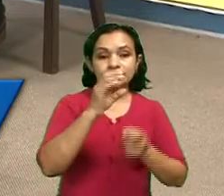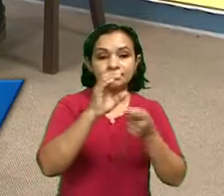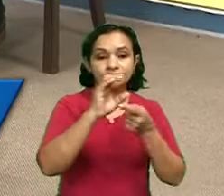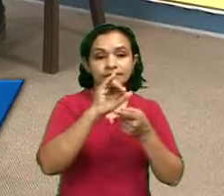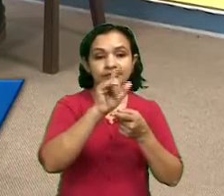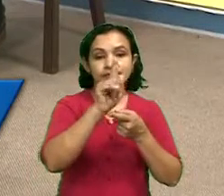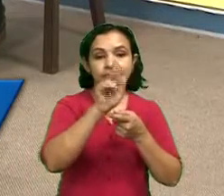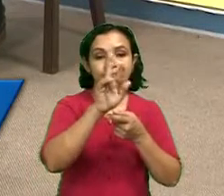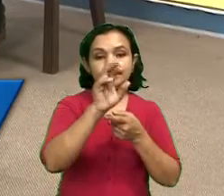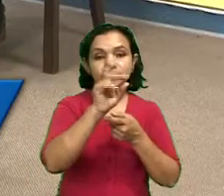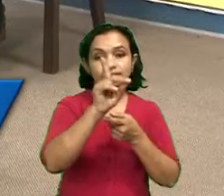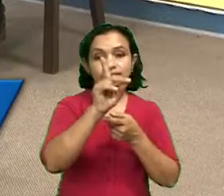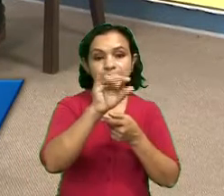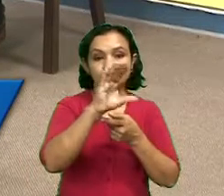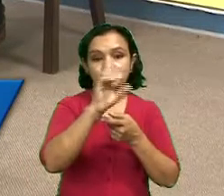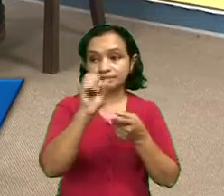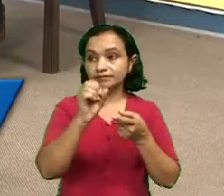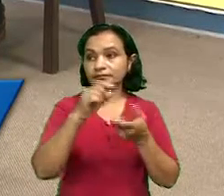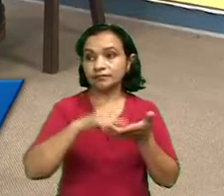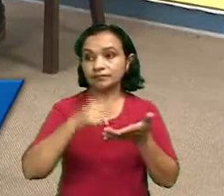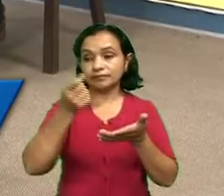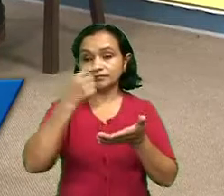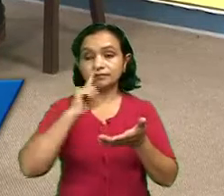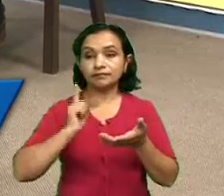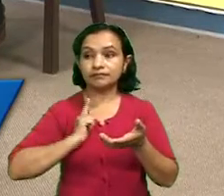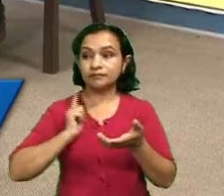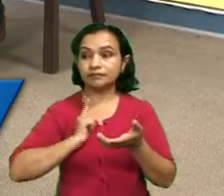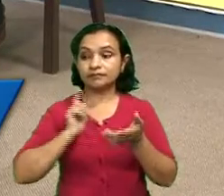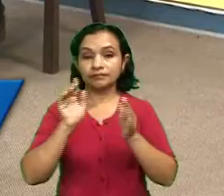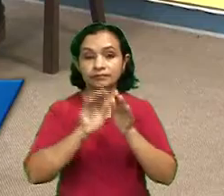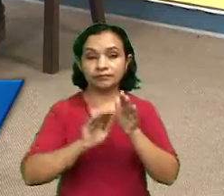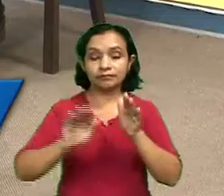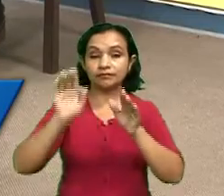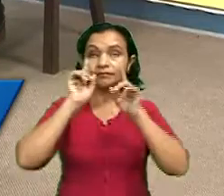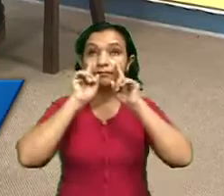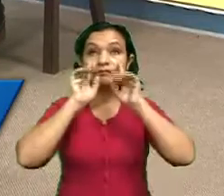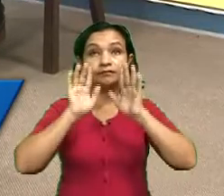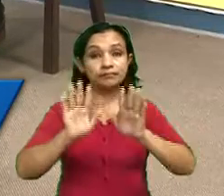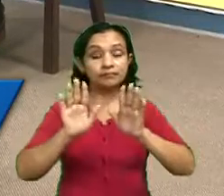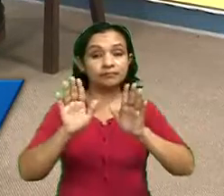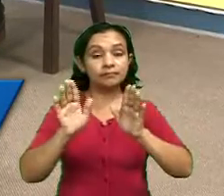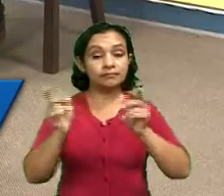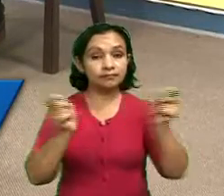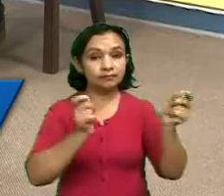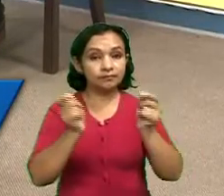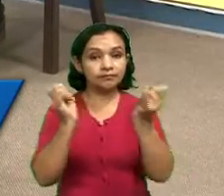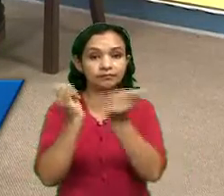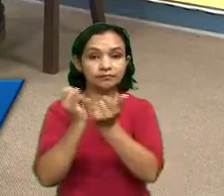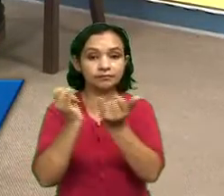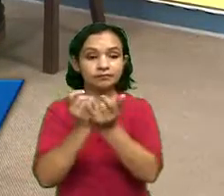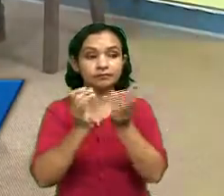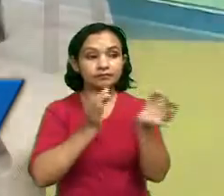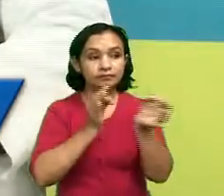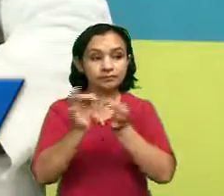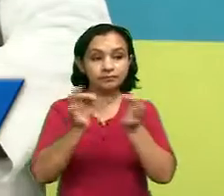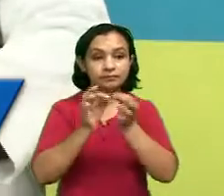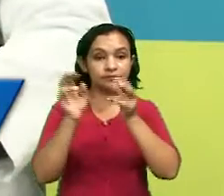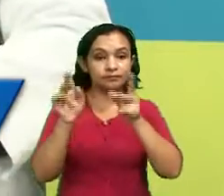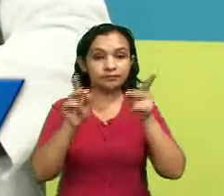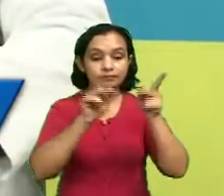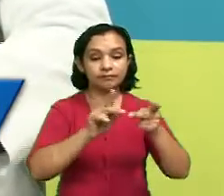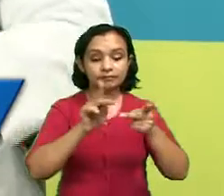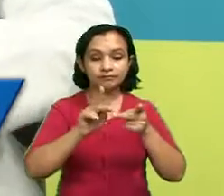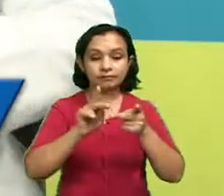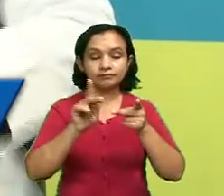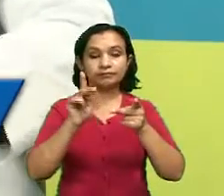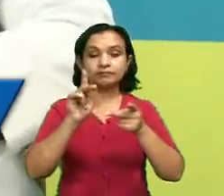psicotrópicos, que son los medicamentos que deben de tener un mayor cuidado, una mayor atención. Igual las recomendaciones que se les da cuando se va a abrir